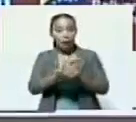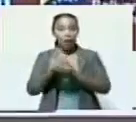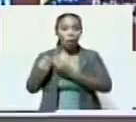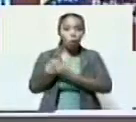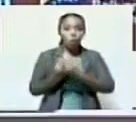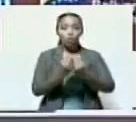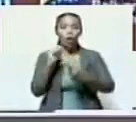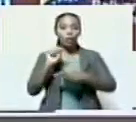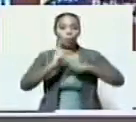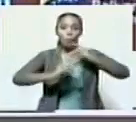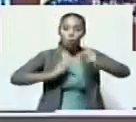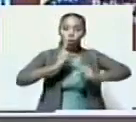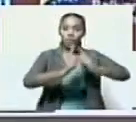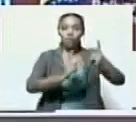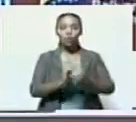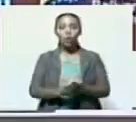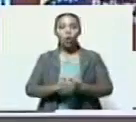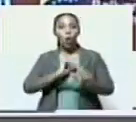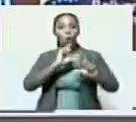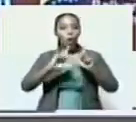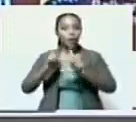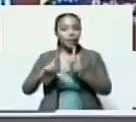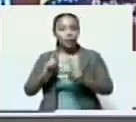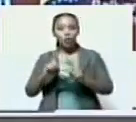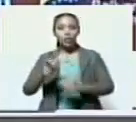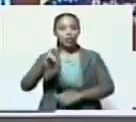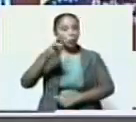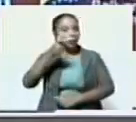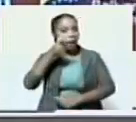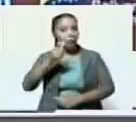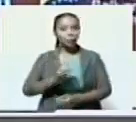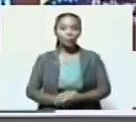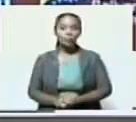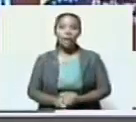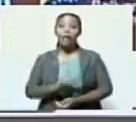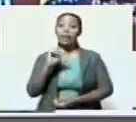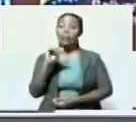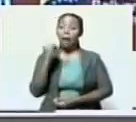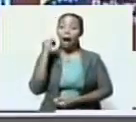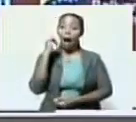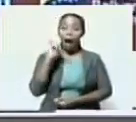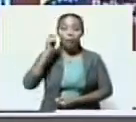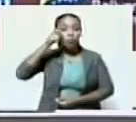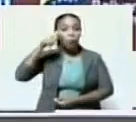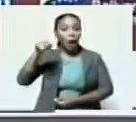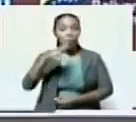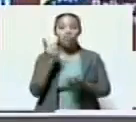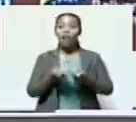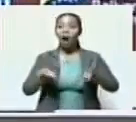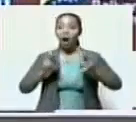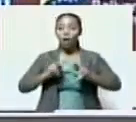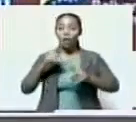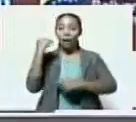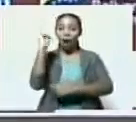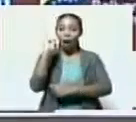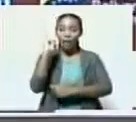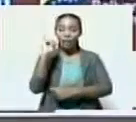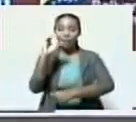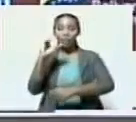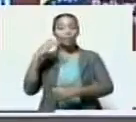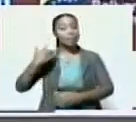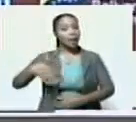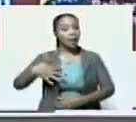en estos procesos logísticos de seguridad, y también tenemos un pueblo valeroso que ejerce sus